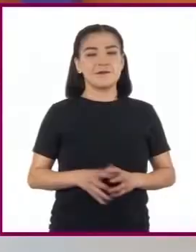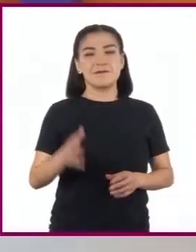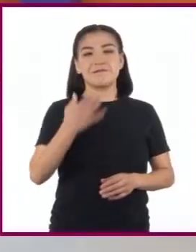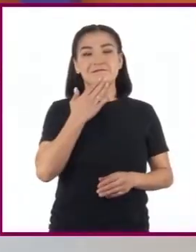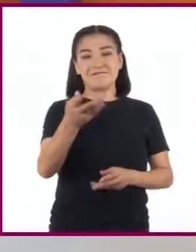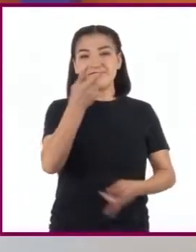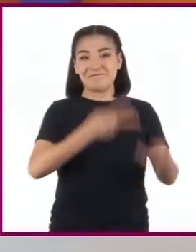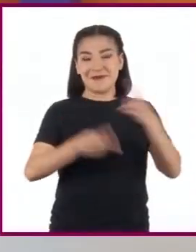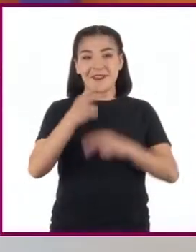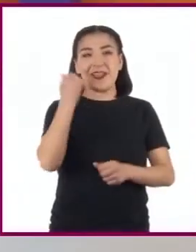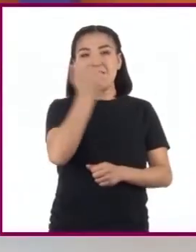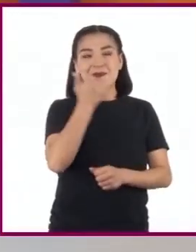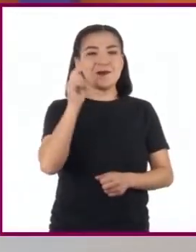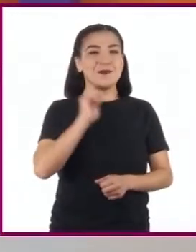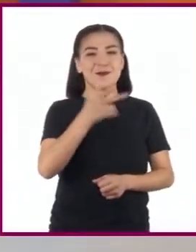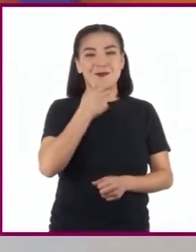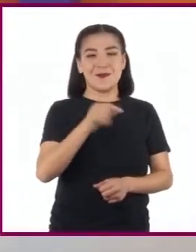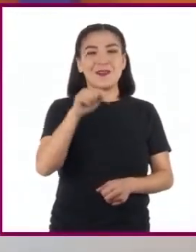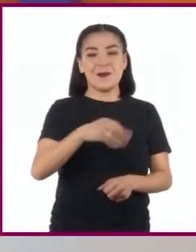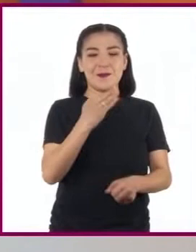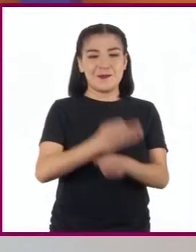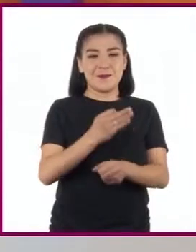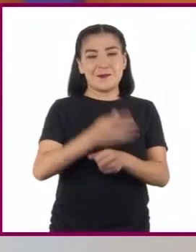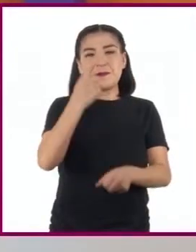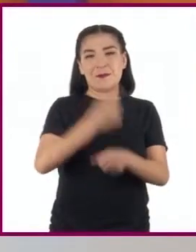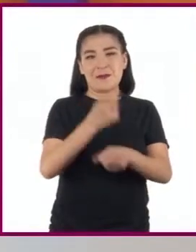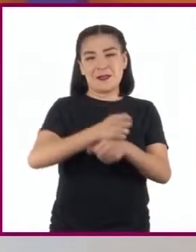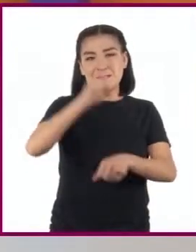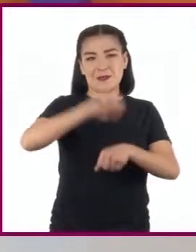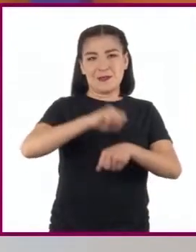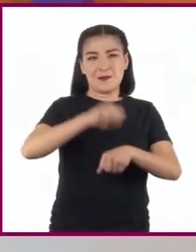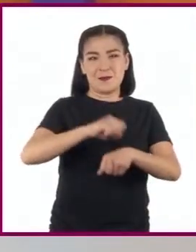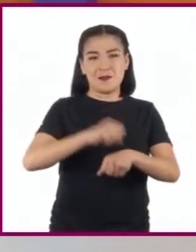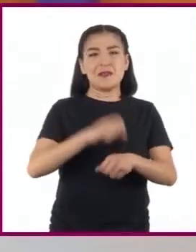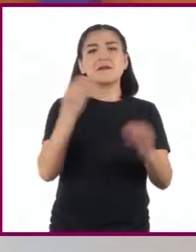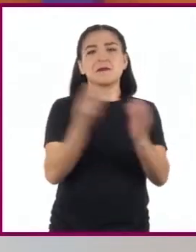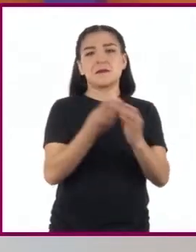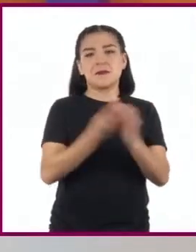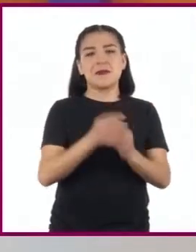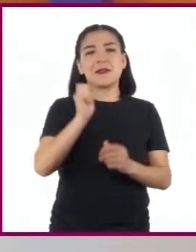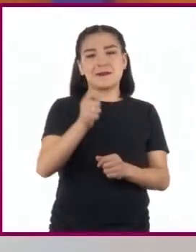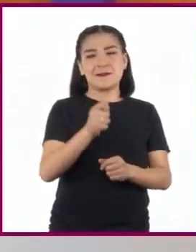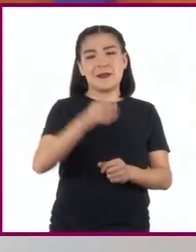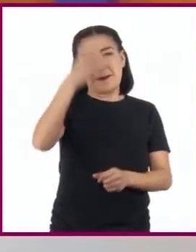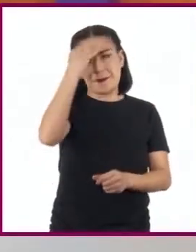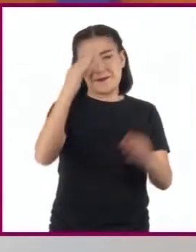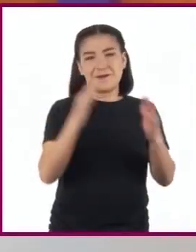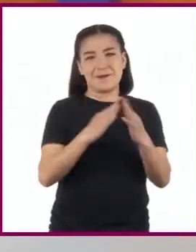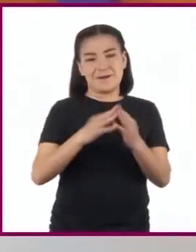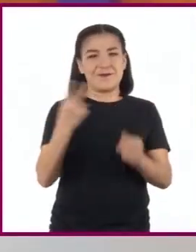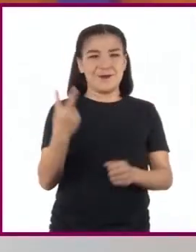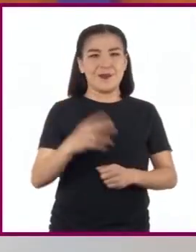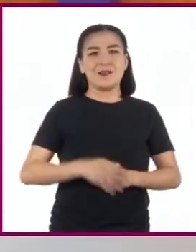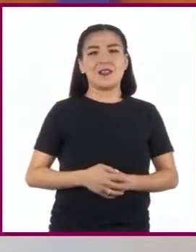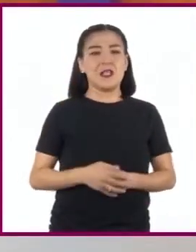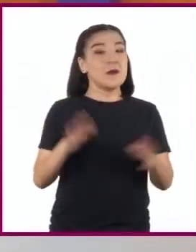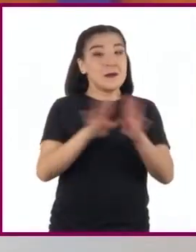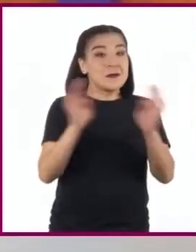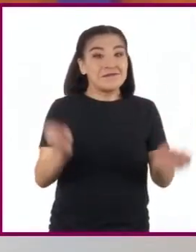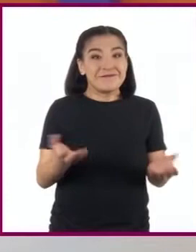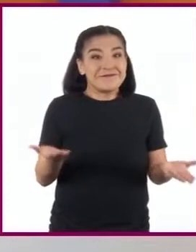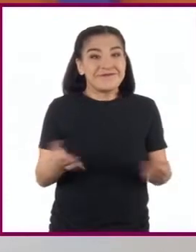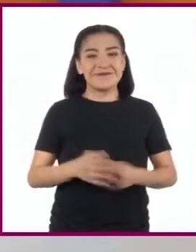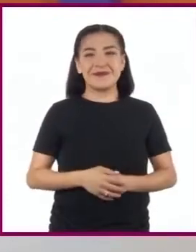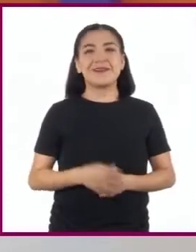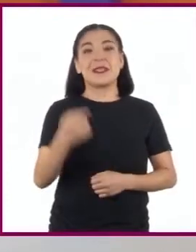Bienvenidos alumnas y alumnos que cursan el primer grado de secundaria a una sesión más de la estrategia Aprende en Casa 2. ¿Cómo